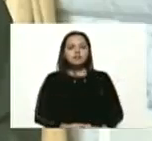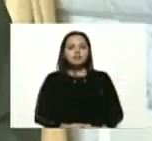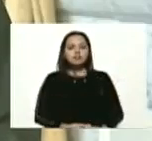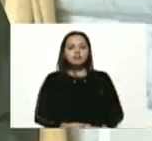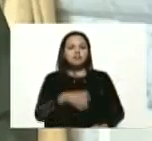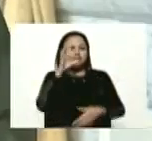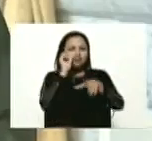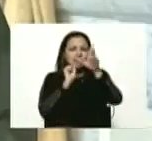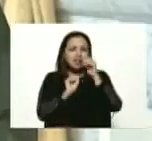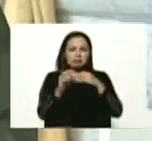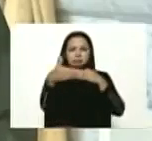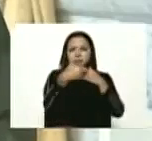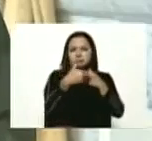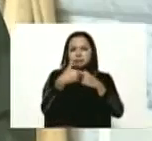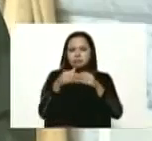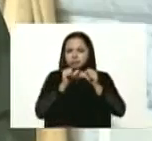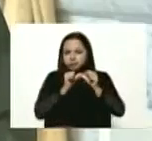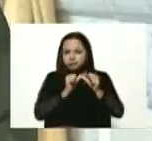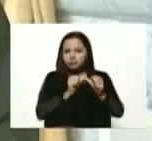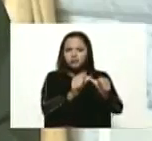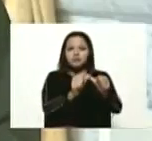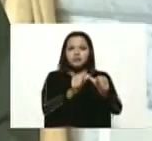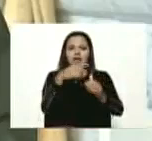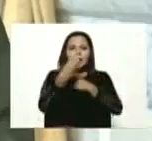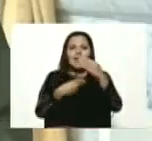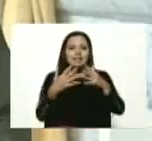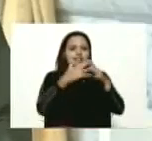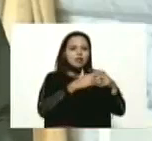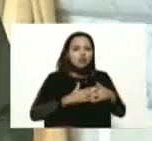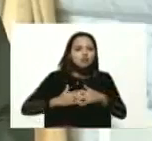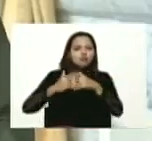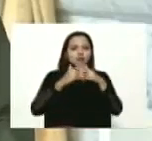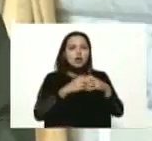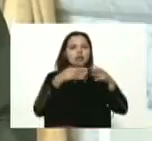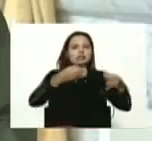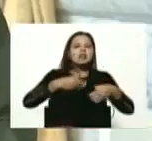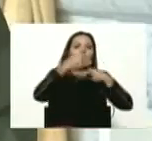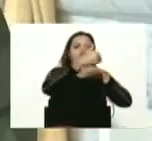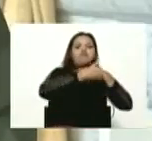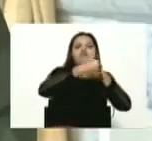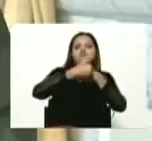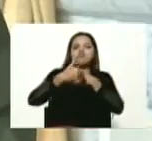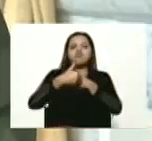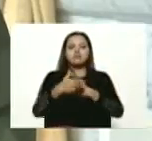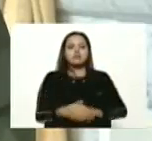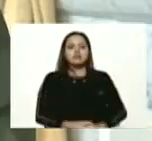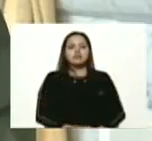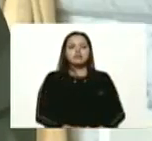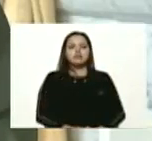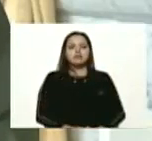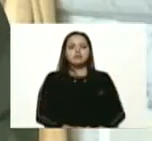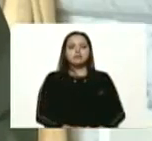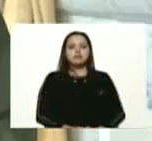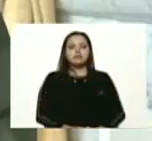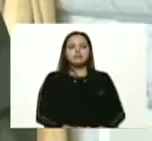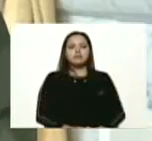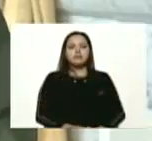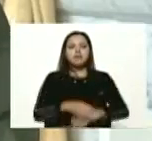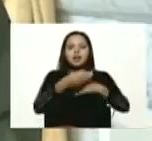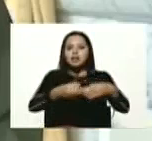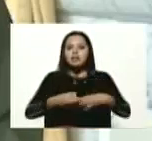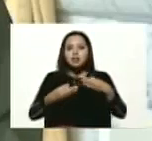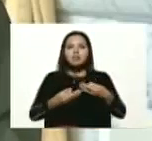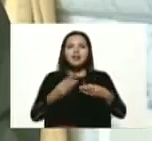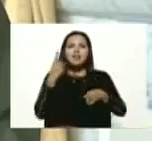entendiendo las agresiones permanentes del imperialismo, las amenazas, presidente, que a cada momento tenemos